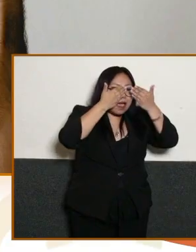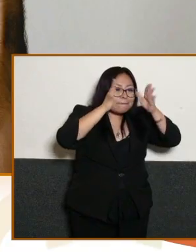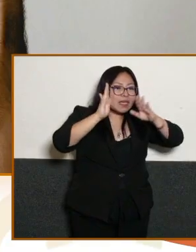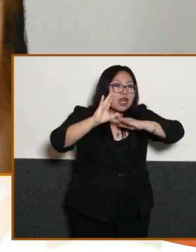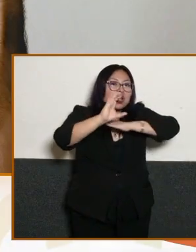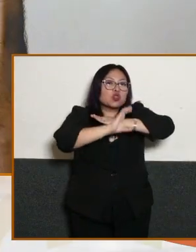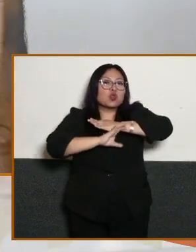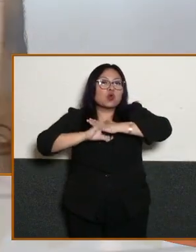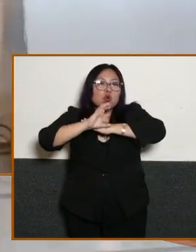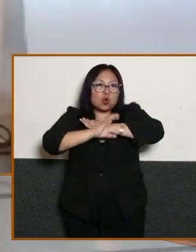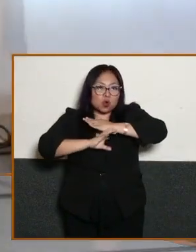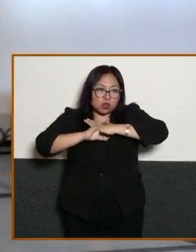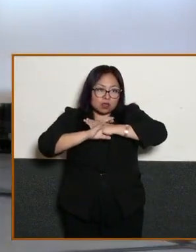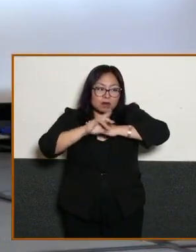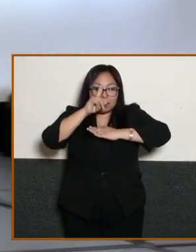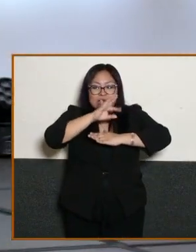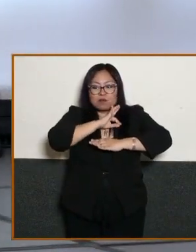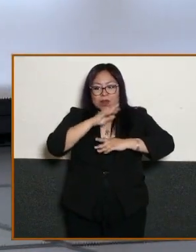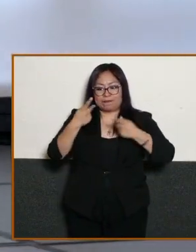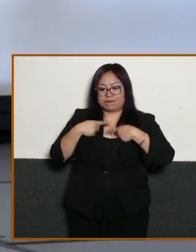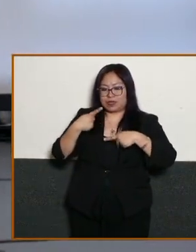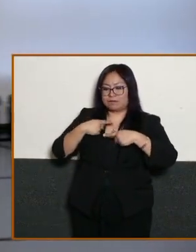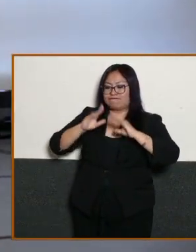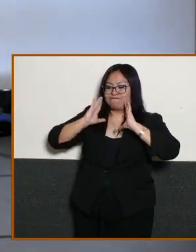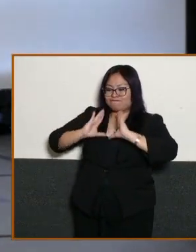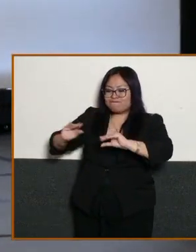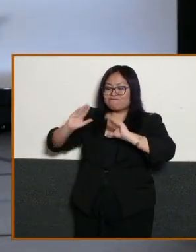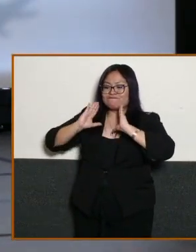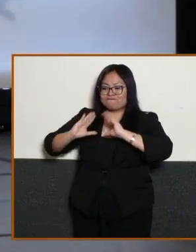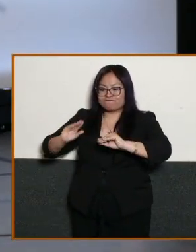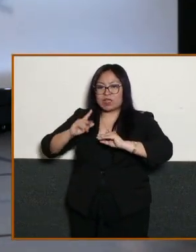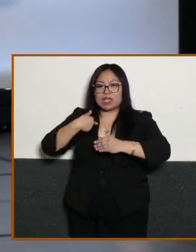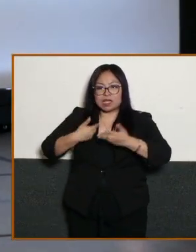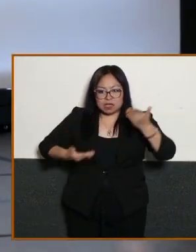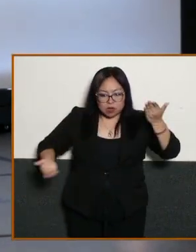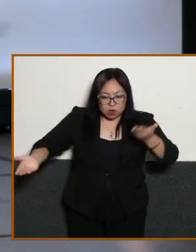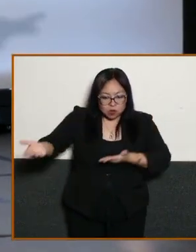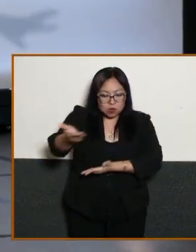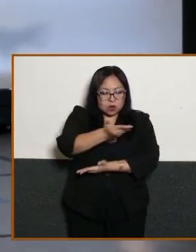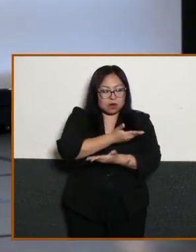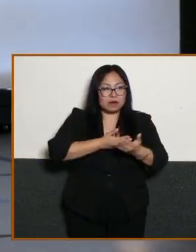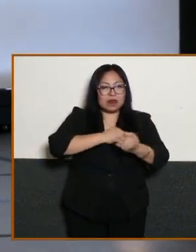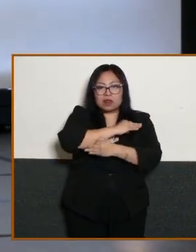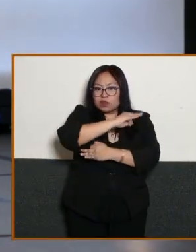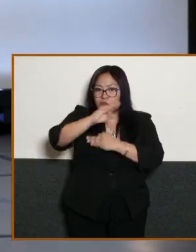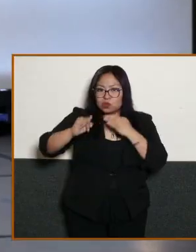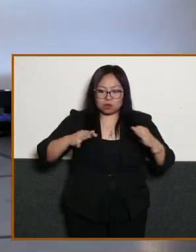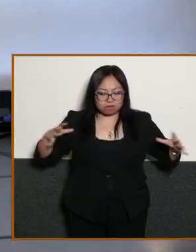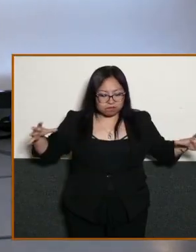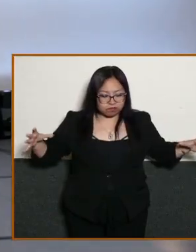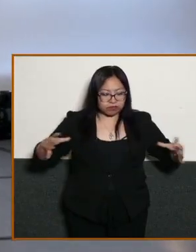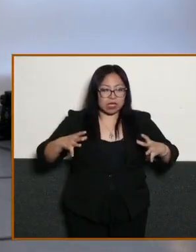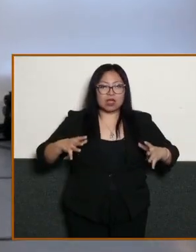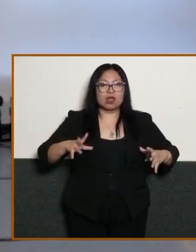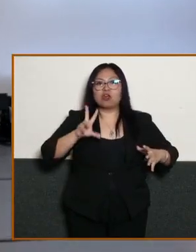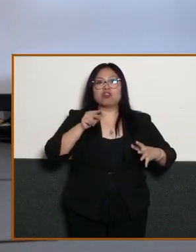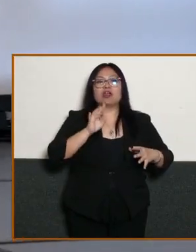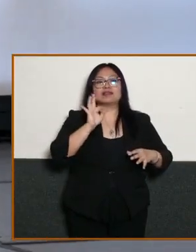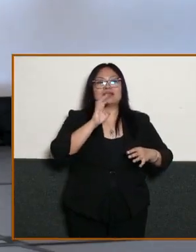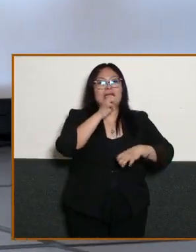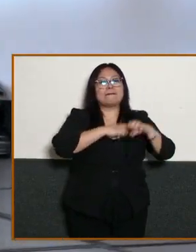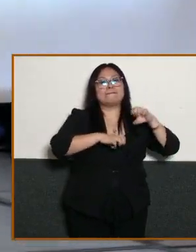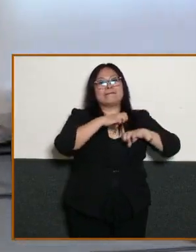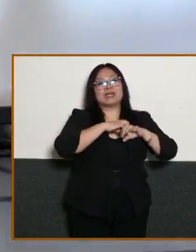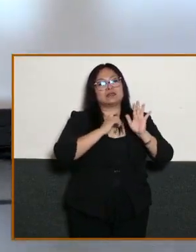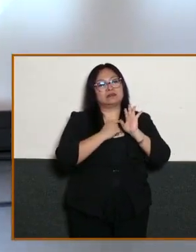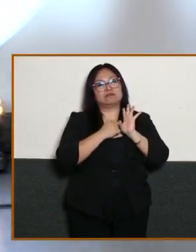puedan utilizarlos, entrenarlos y que el poder se distribuya entre todas las personas y no entre 5 compañías, que es más o menos